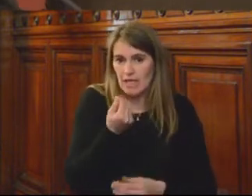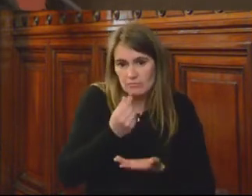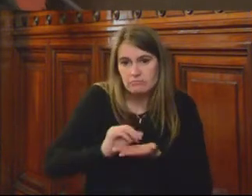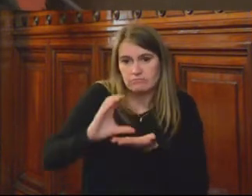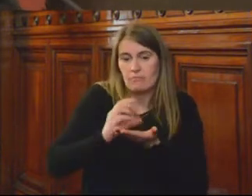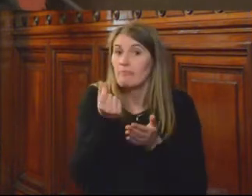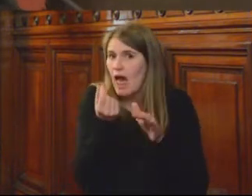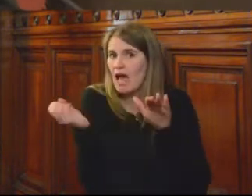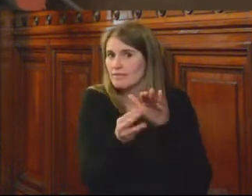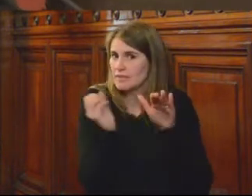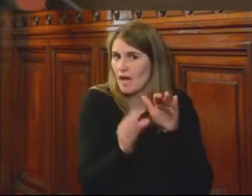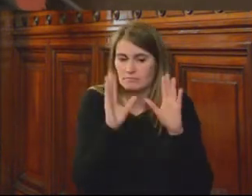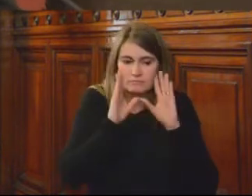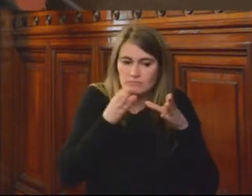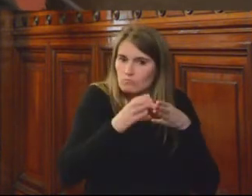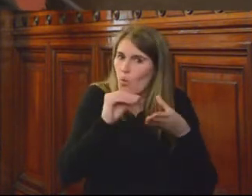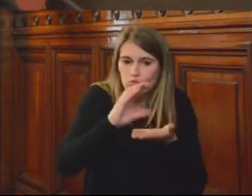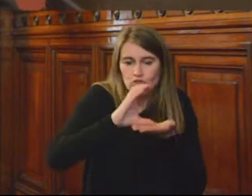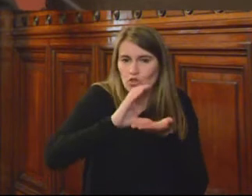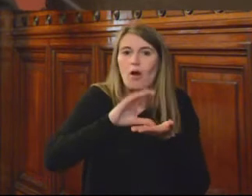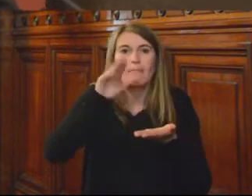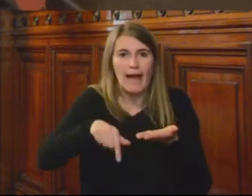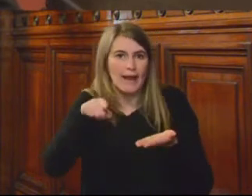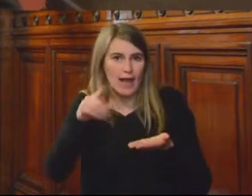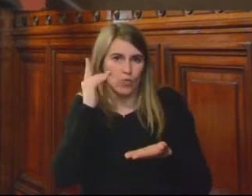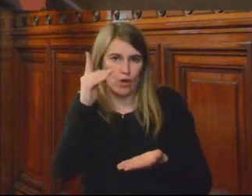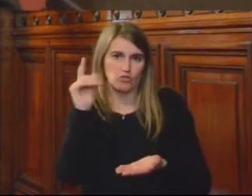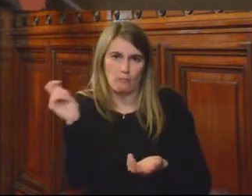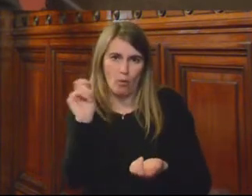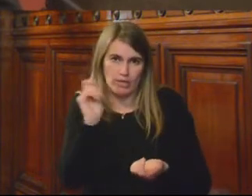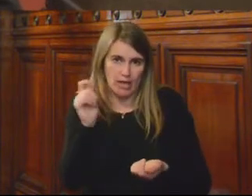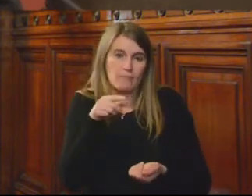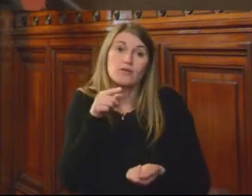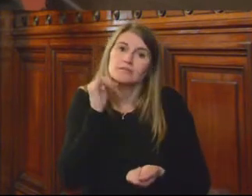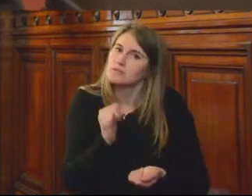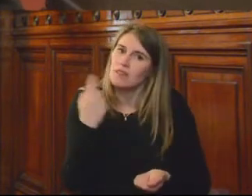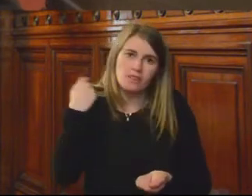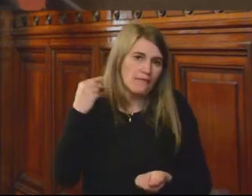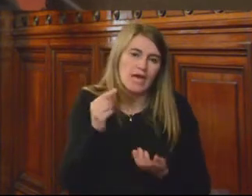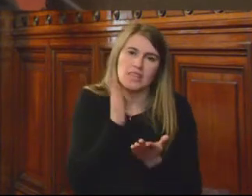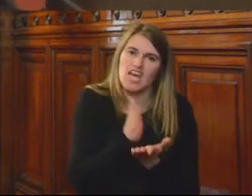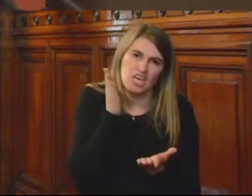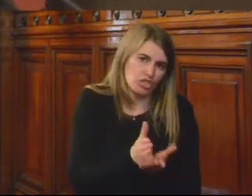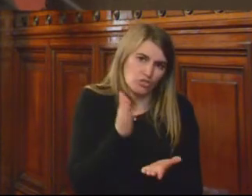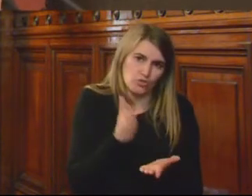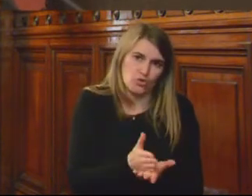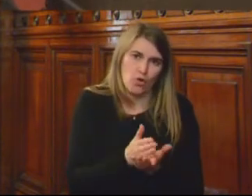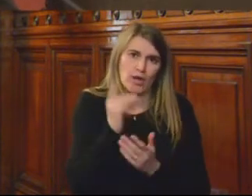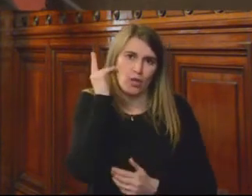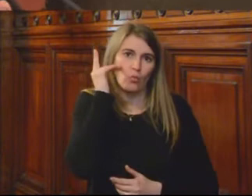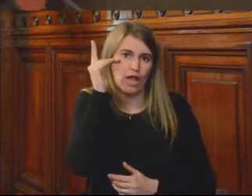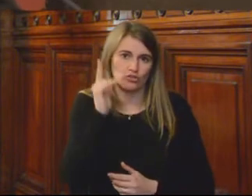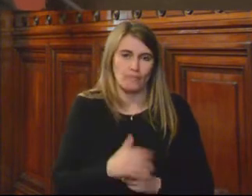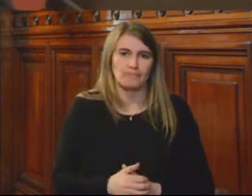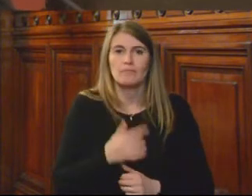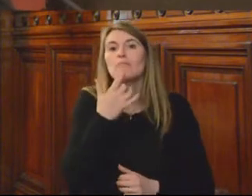pública para la garantía del derecho a la educación en nuestro país. Por solo dar una